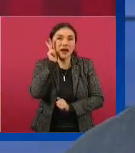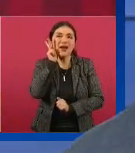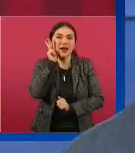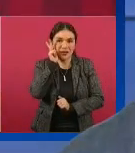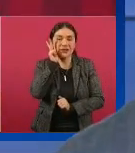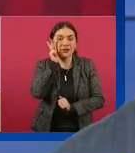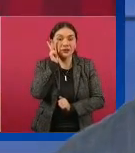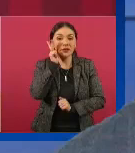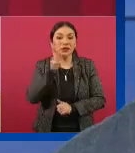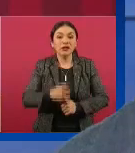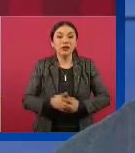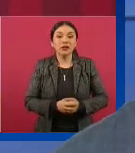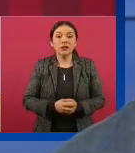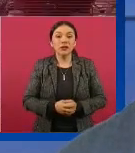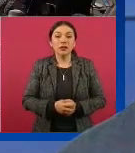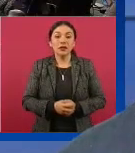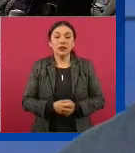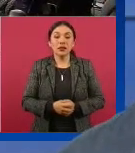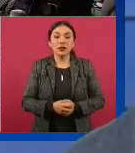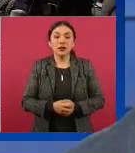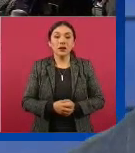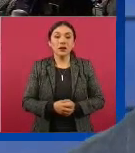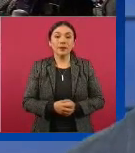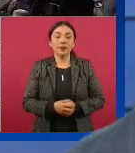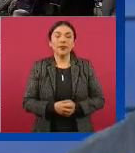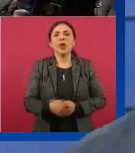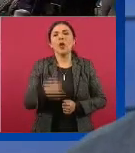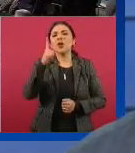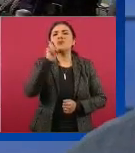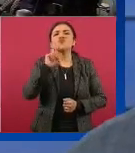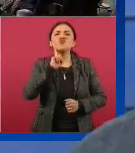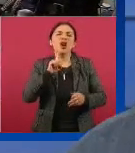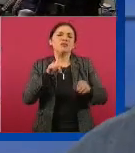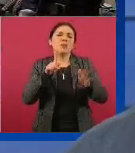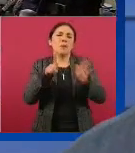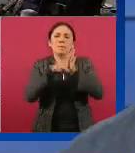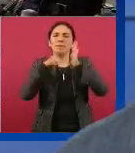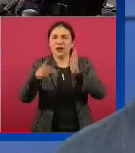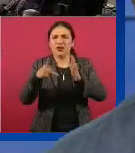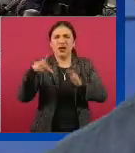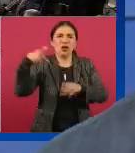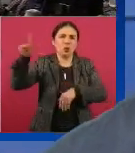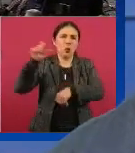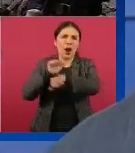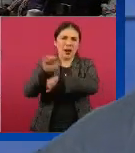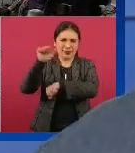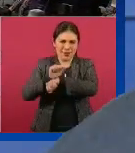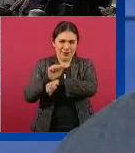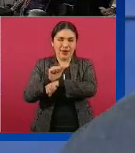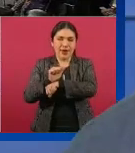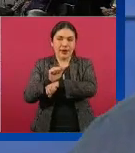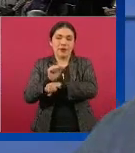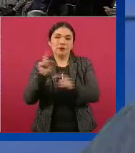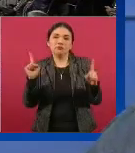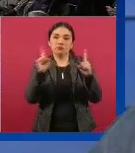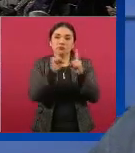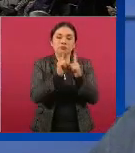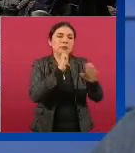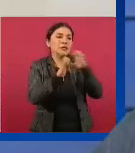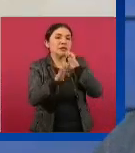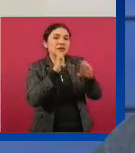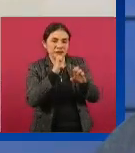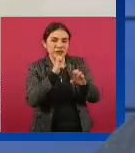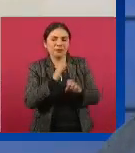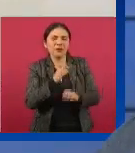más tendrá una calificación de triple a así que las cosas vamos a escuchar porque el día de hoy le